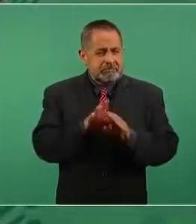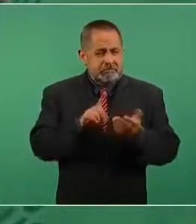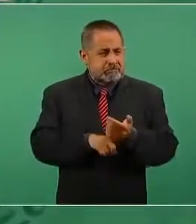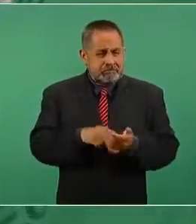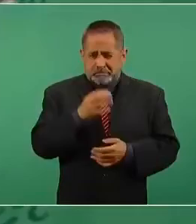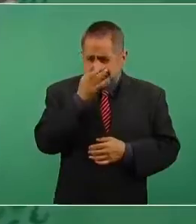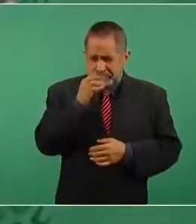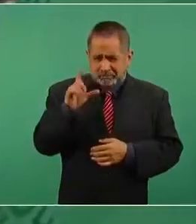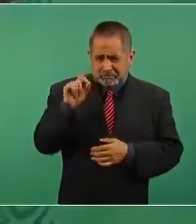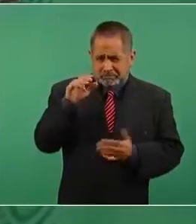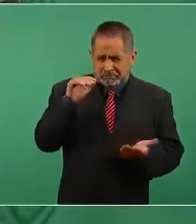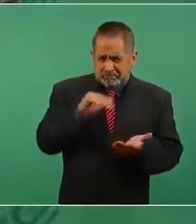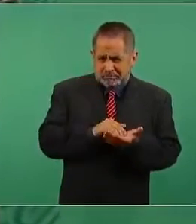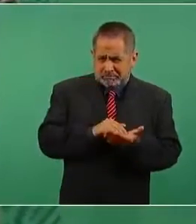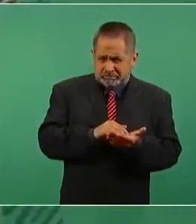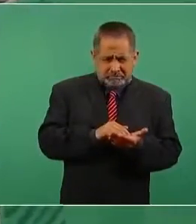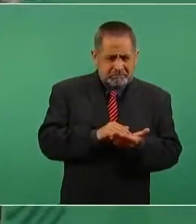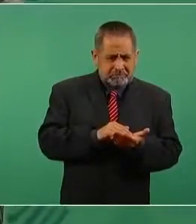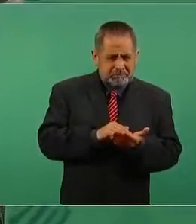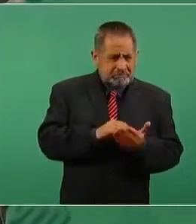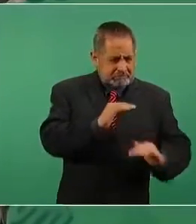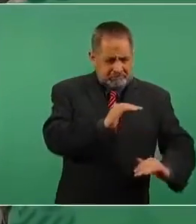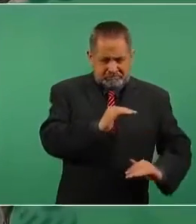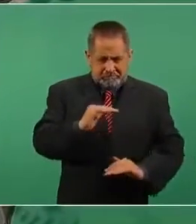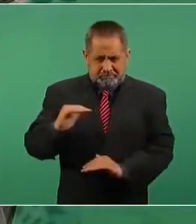20,000 barriles